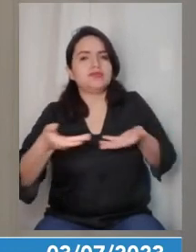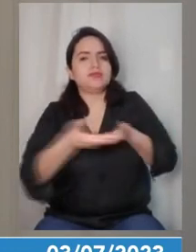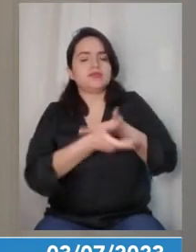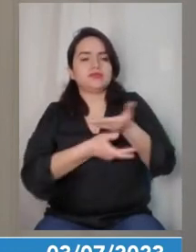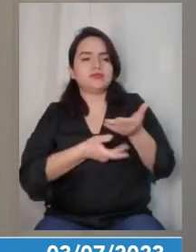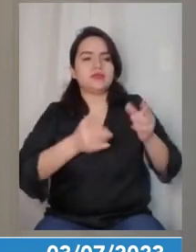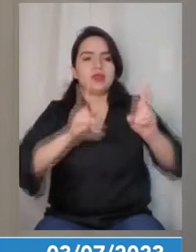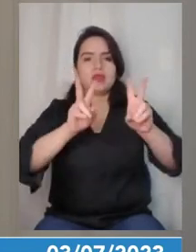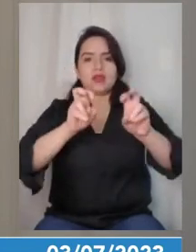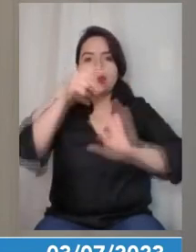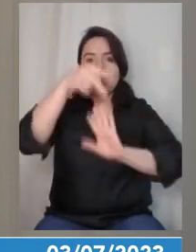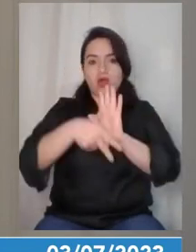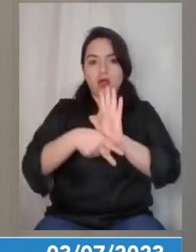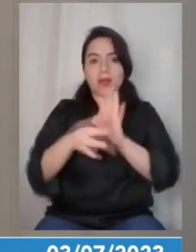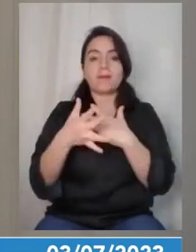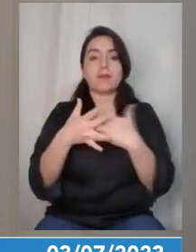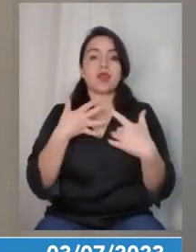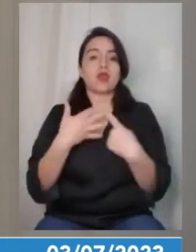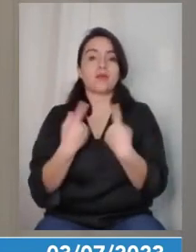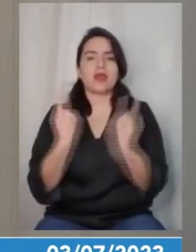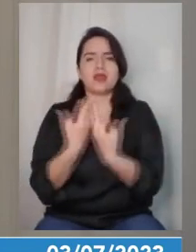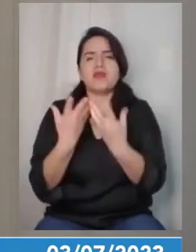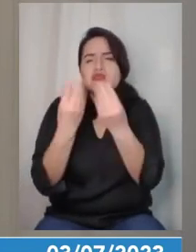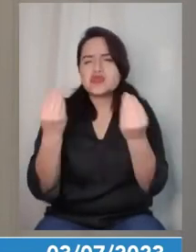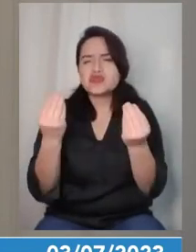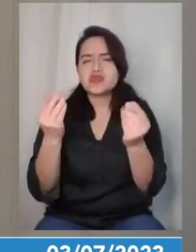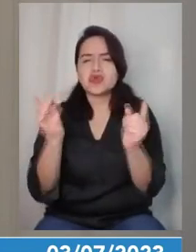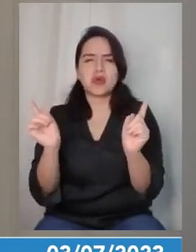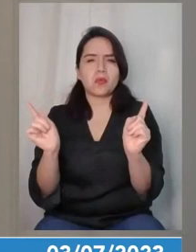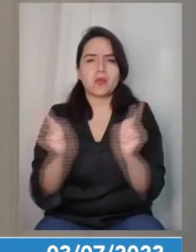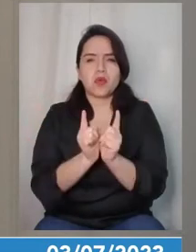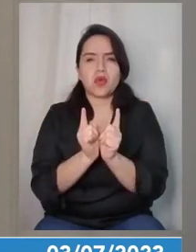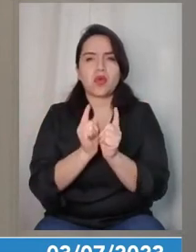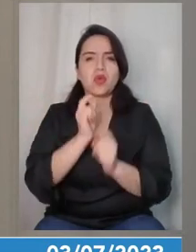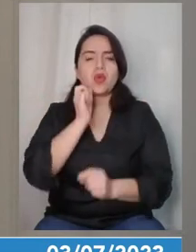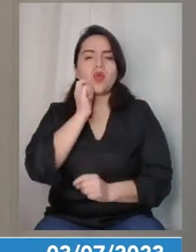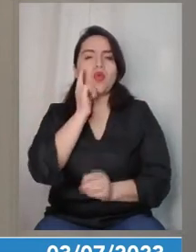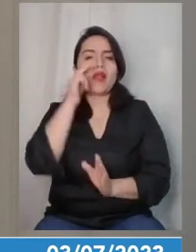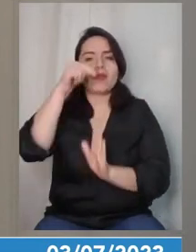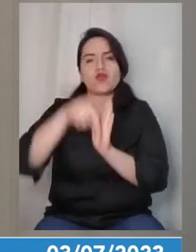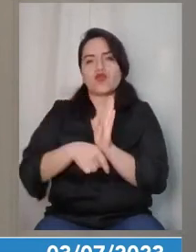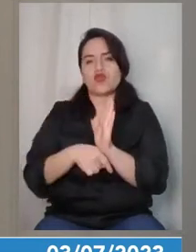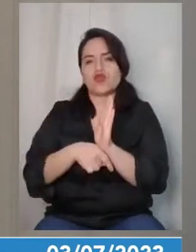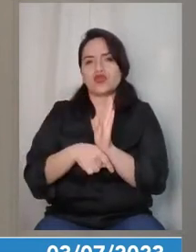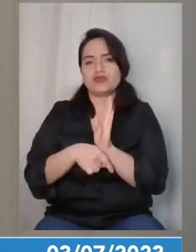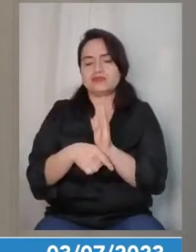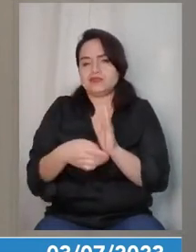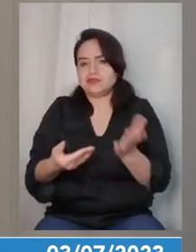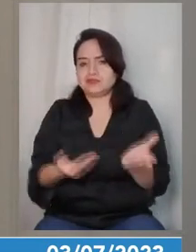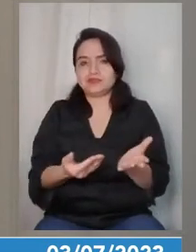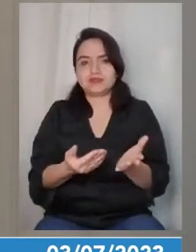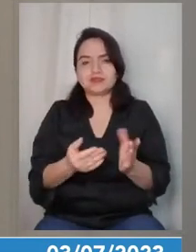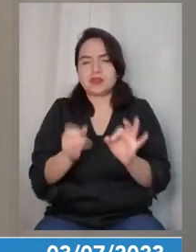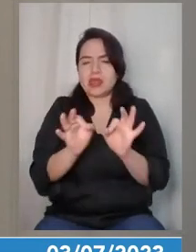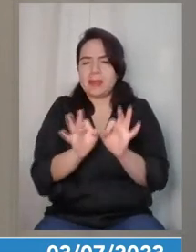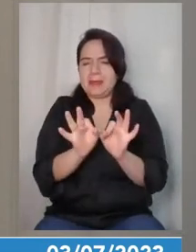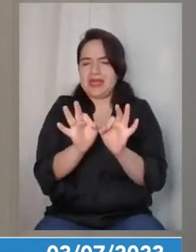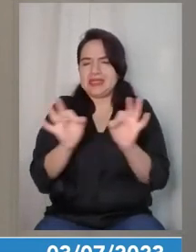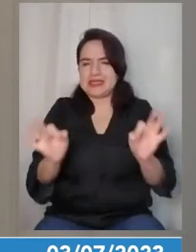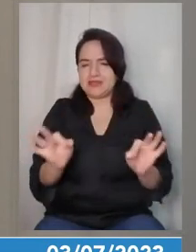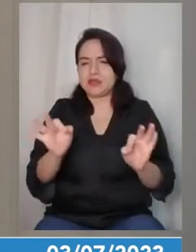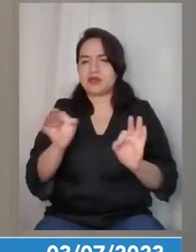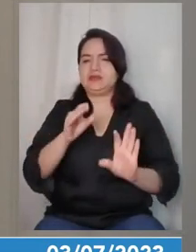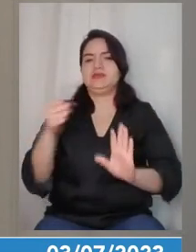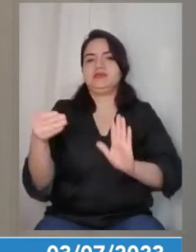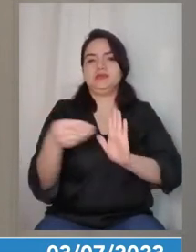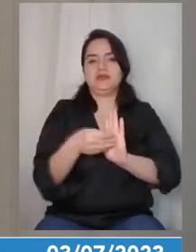ser muchas, pocas, y cuál es el nivel de profundidad o de detalle que estas debieran tener. Y yo quisiera en